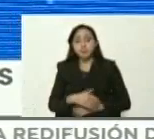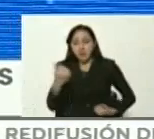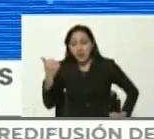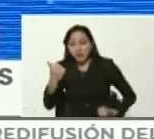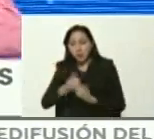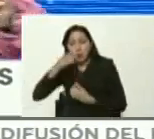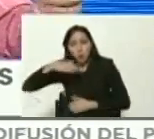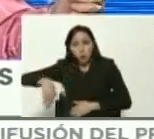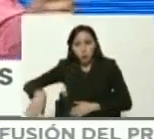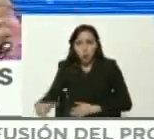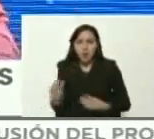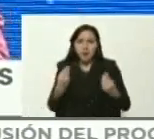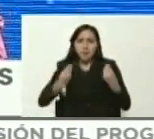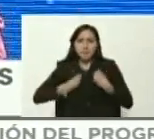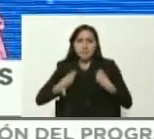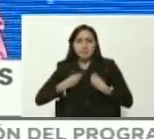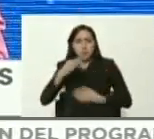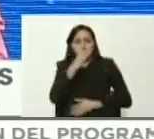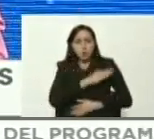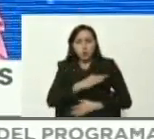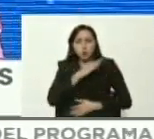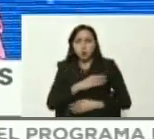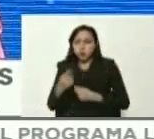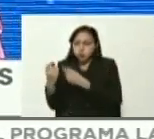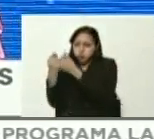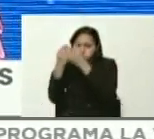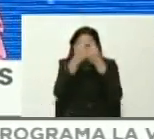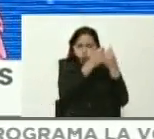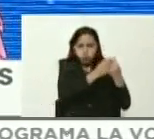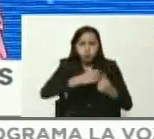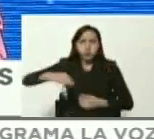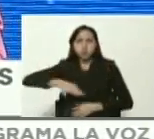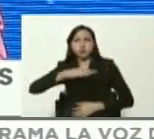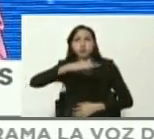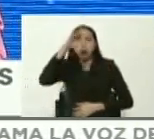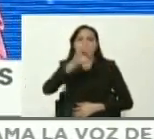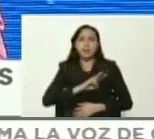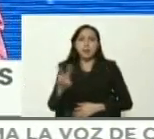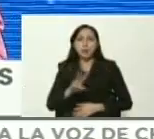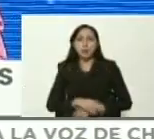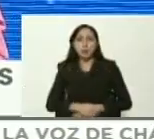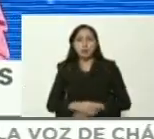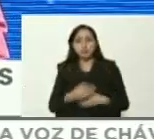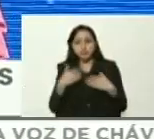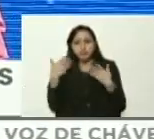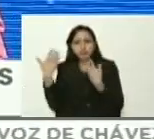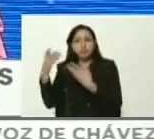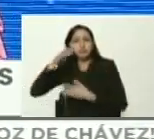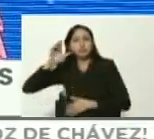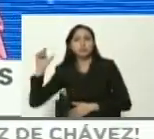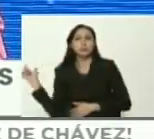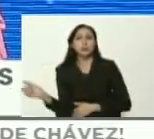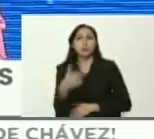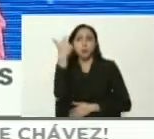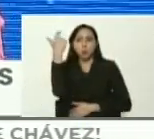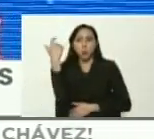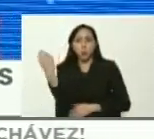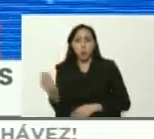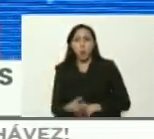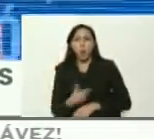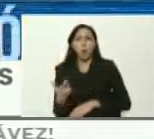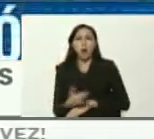la vida social, económica, la vida espiritual de Venezuela. Adelante, Chaguarama, gobernador